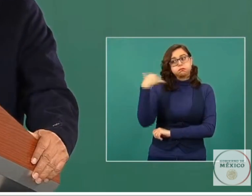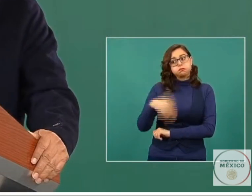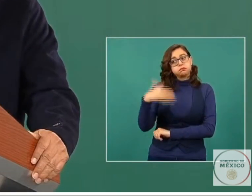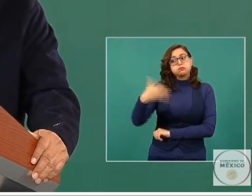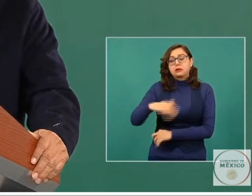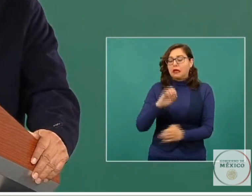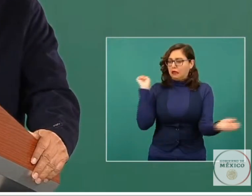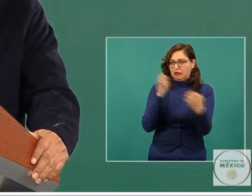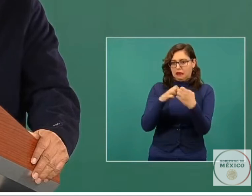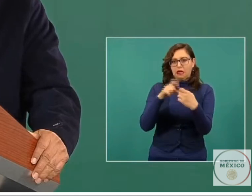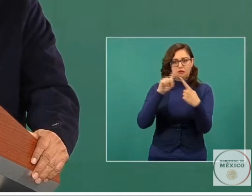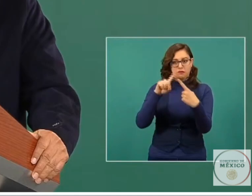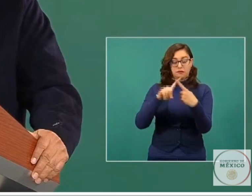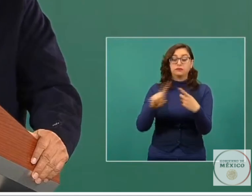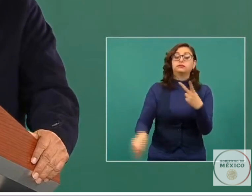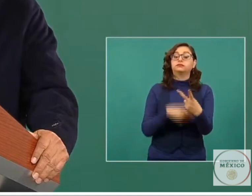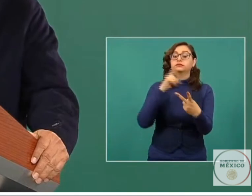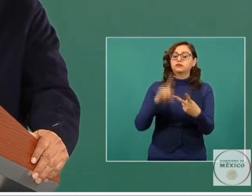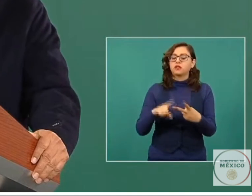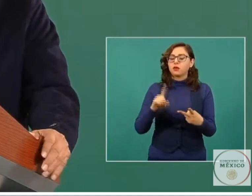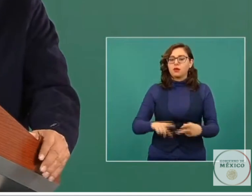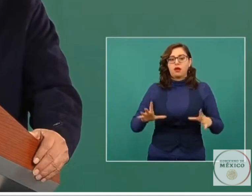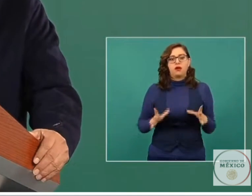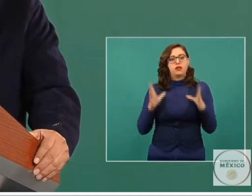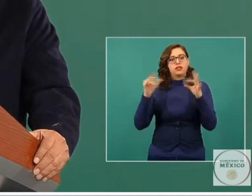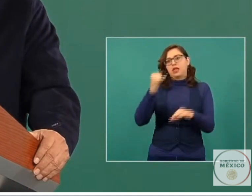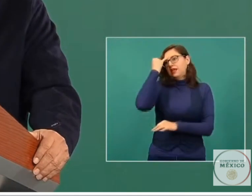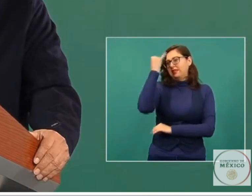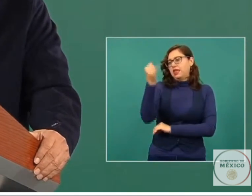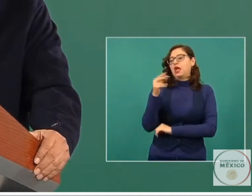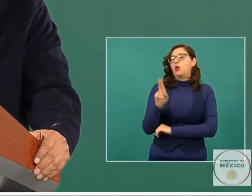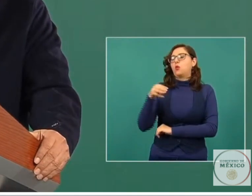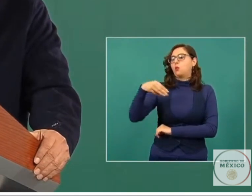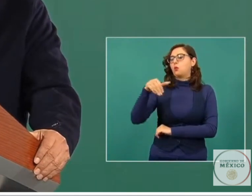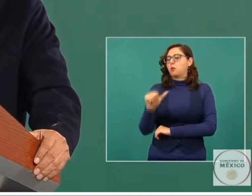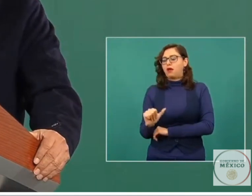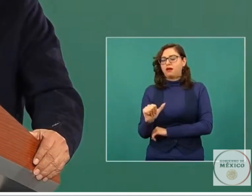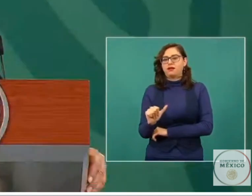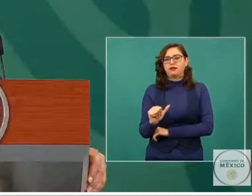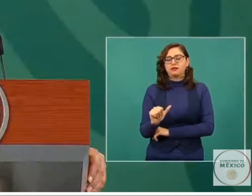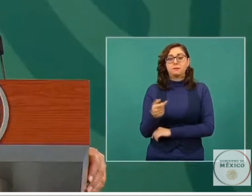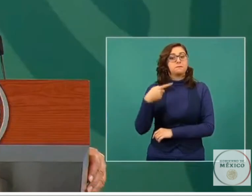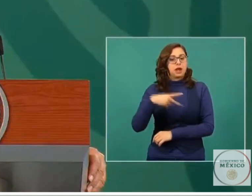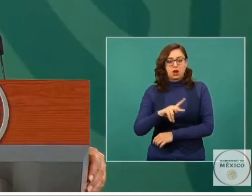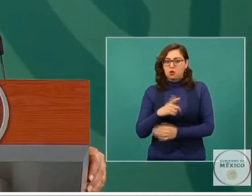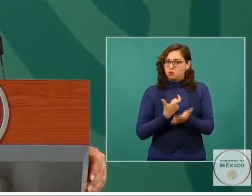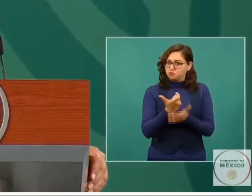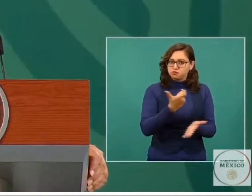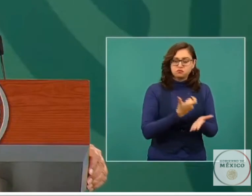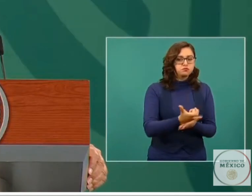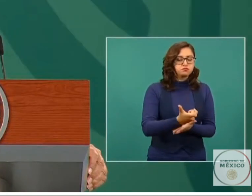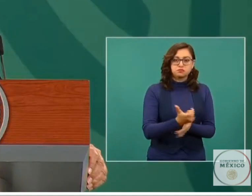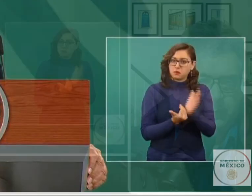UMAS y de todas maneras no aumentó el salario. Ese es el otro